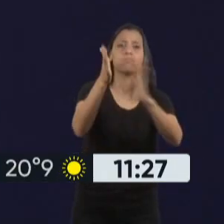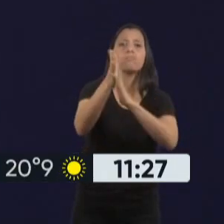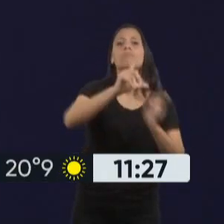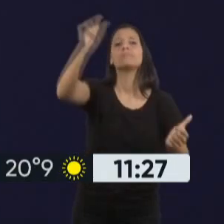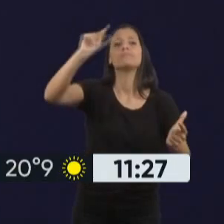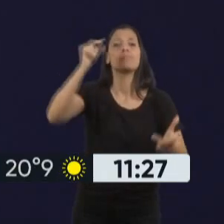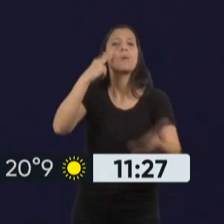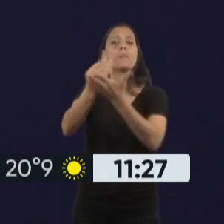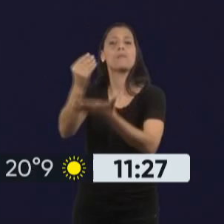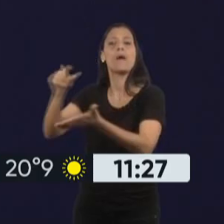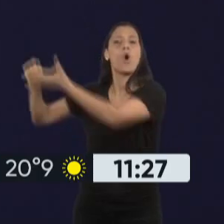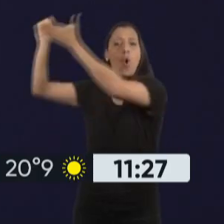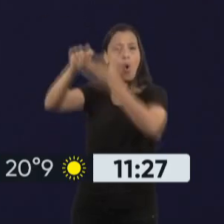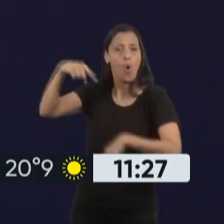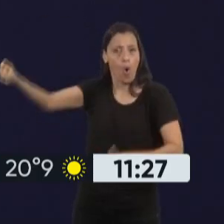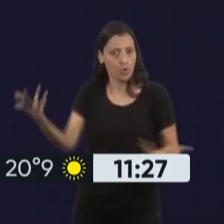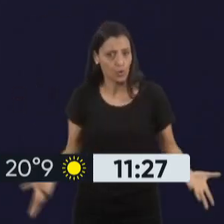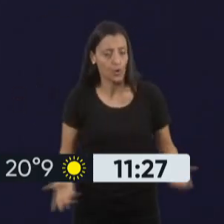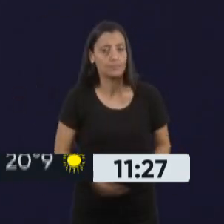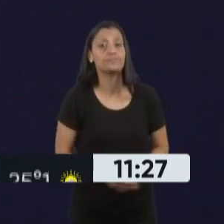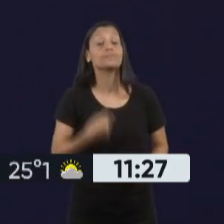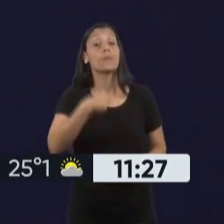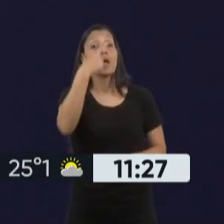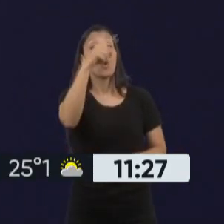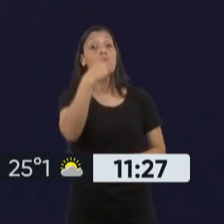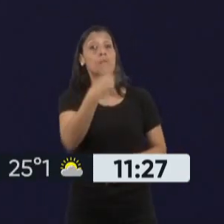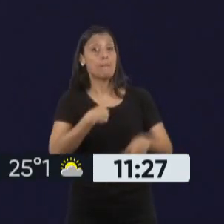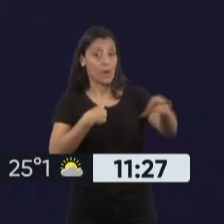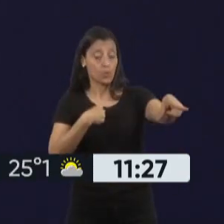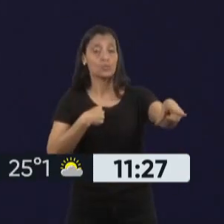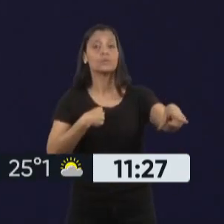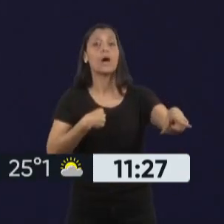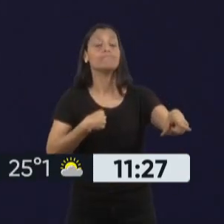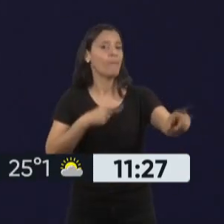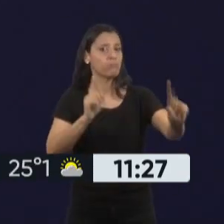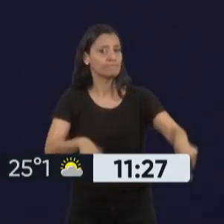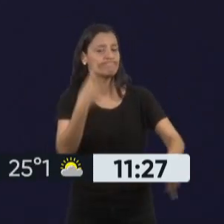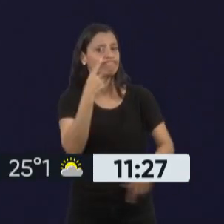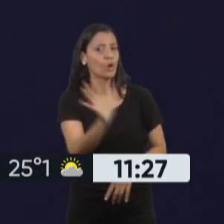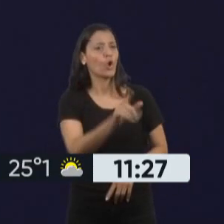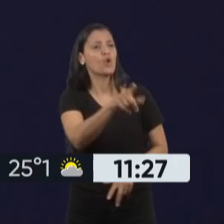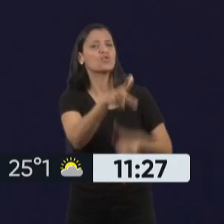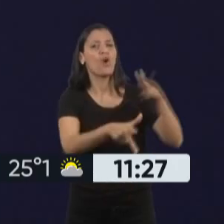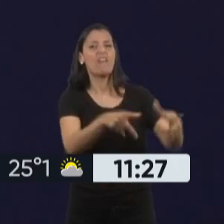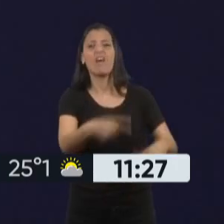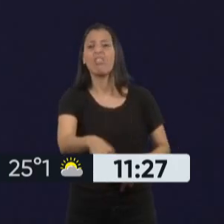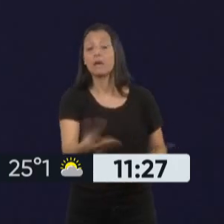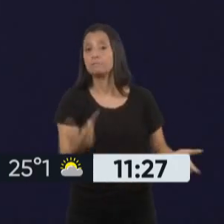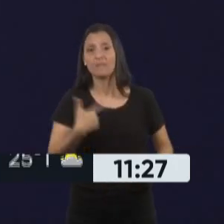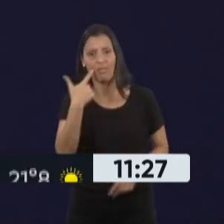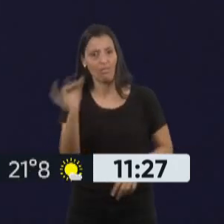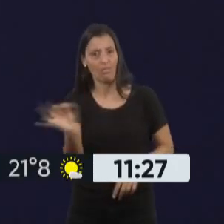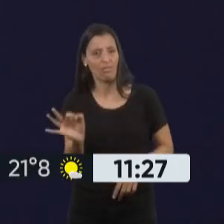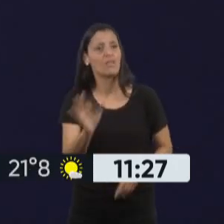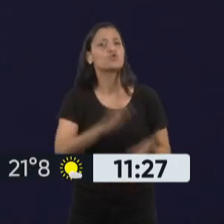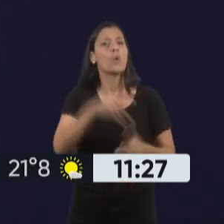Bueno, con respecto a tu última pregunta, desconozco de lo que me estás hablando realmente, no vi el video del